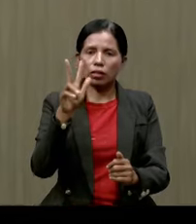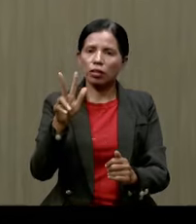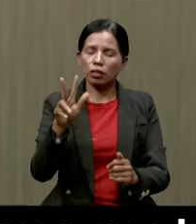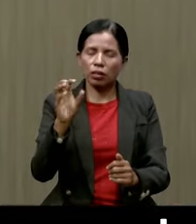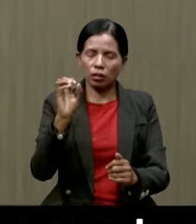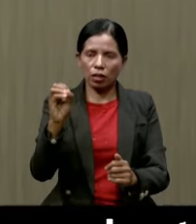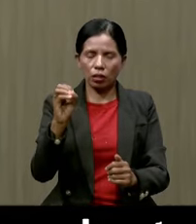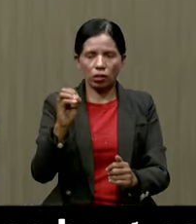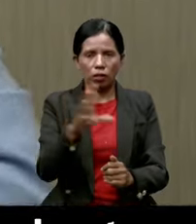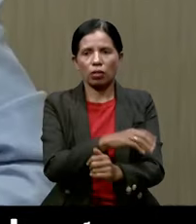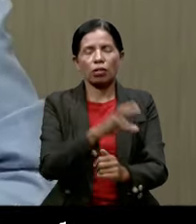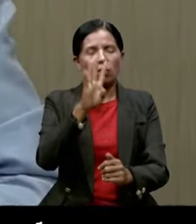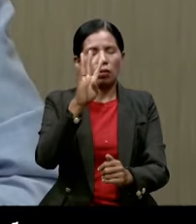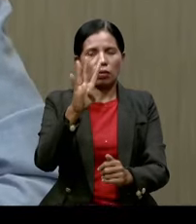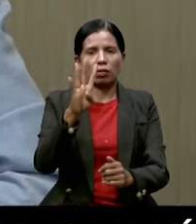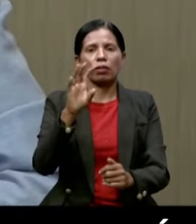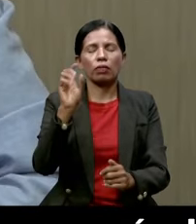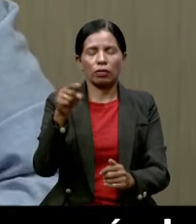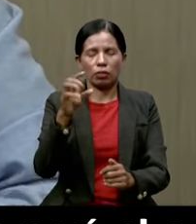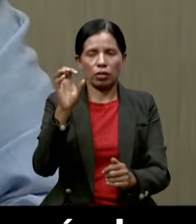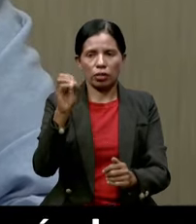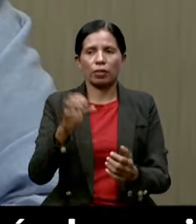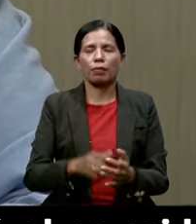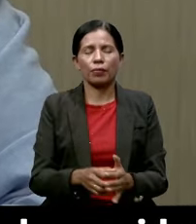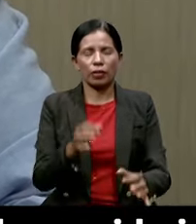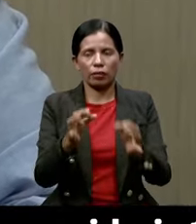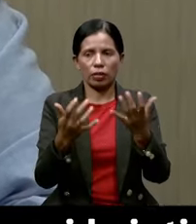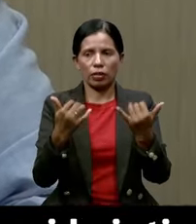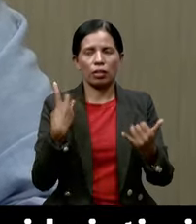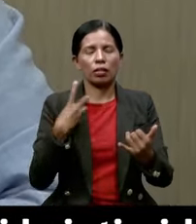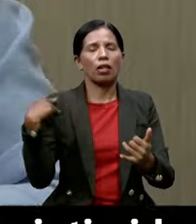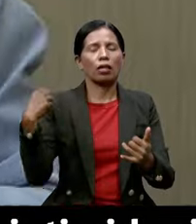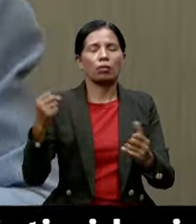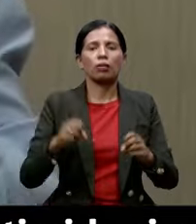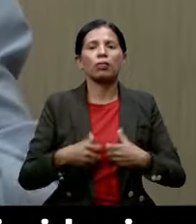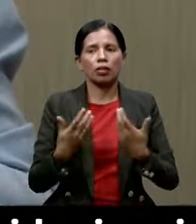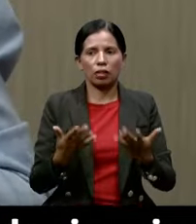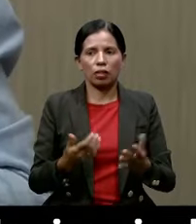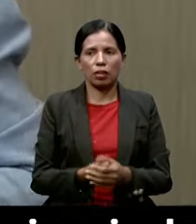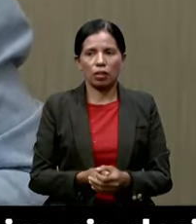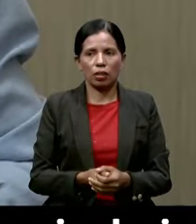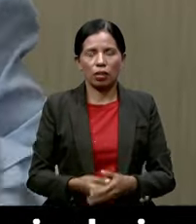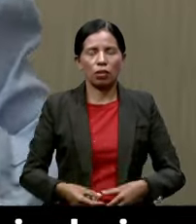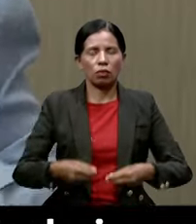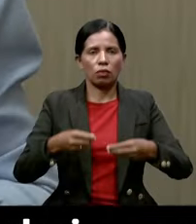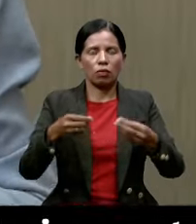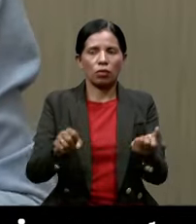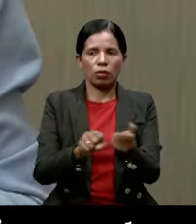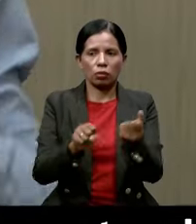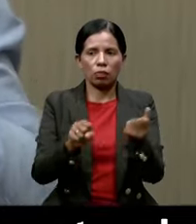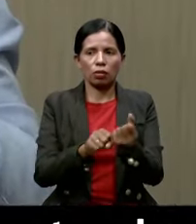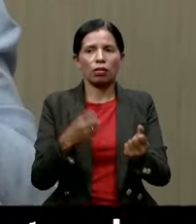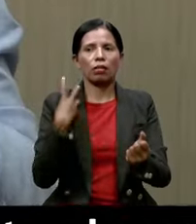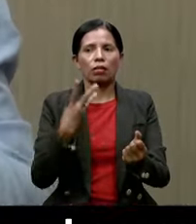di bawah ida ne se ida ne ita hakbit alu sama ne hakbit ne kata